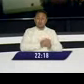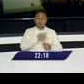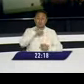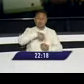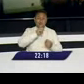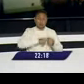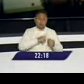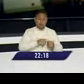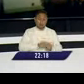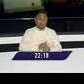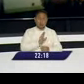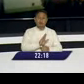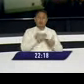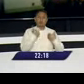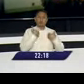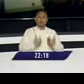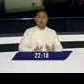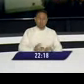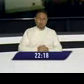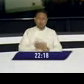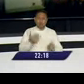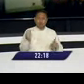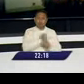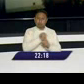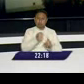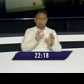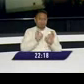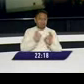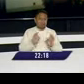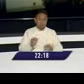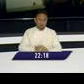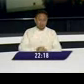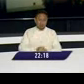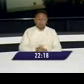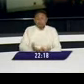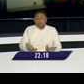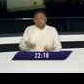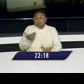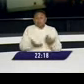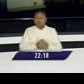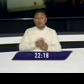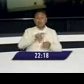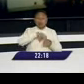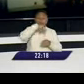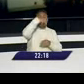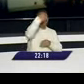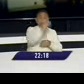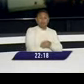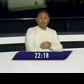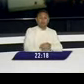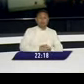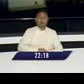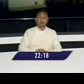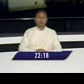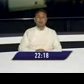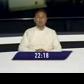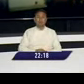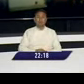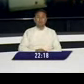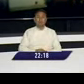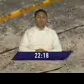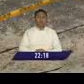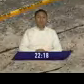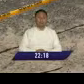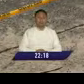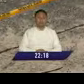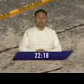capital. El cuerpo aparentemente no presentaba signos de violencia. Se trataría de una caída accidental.